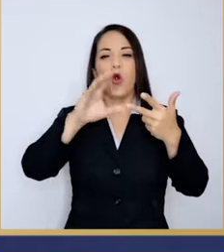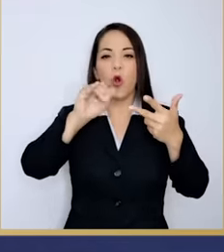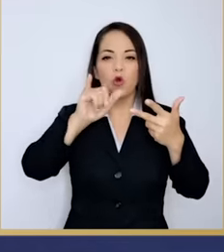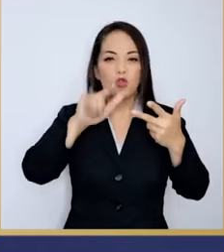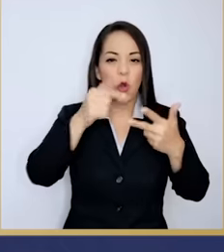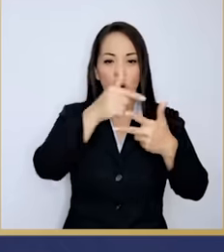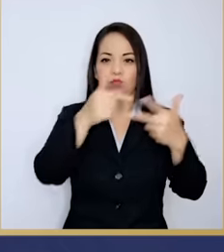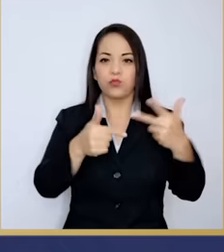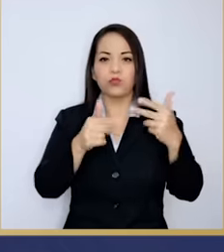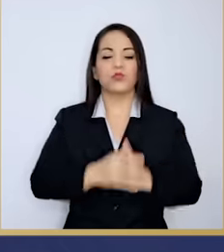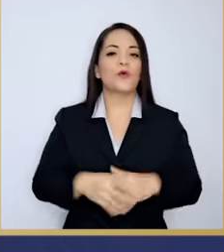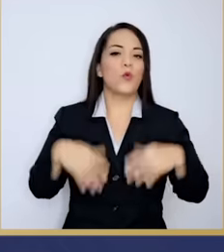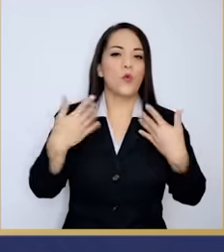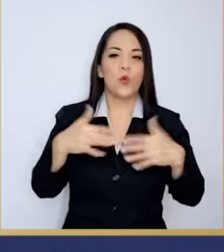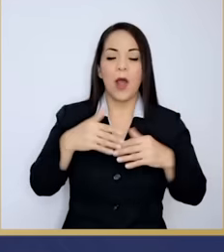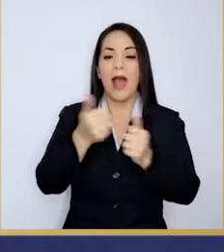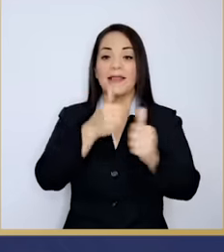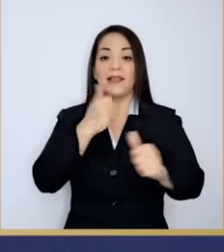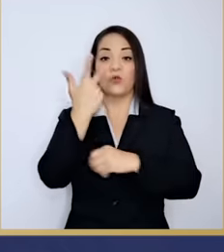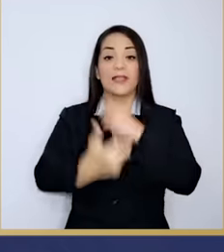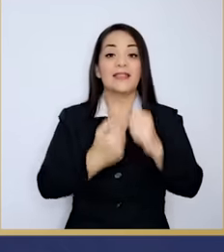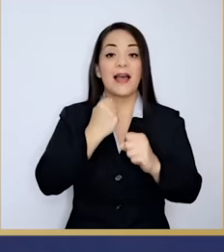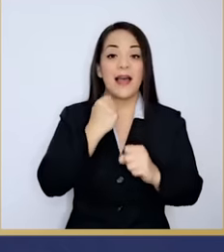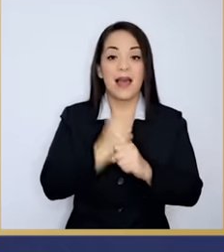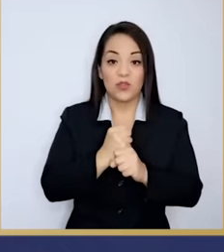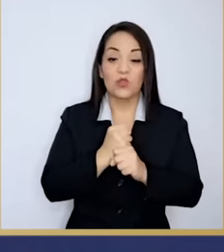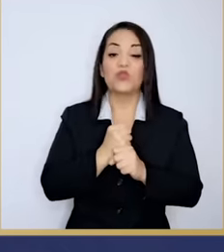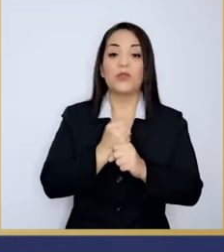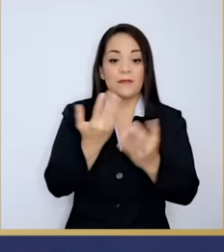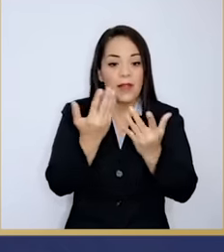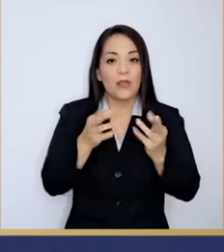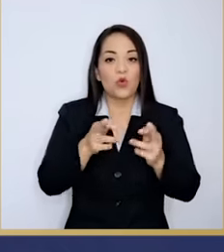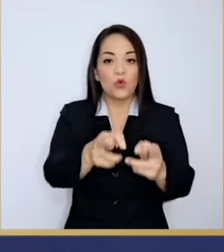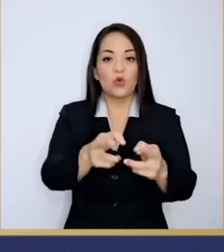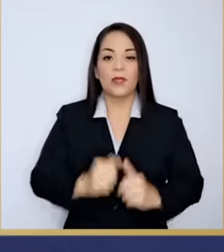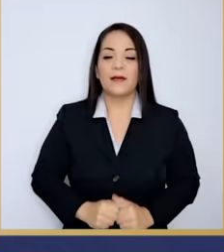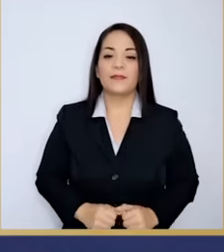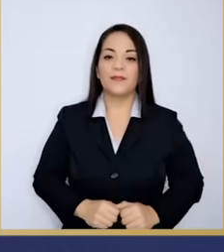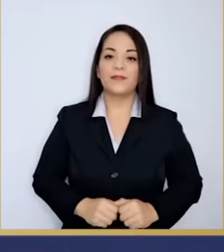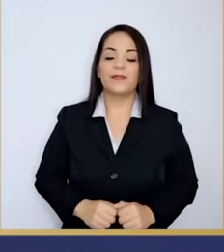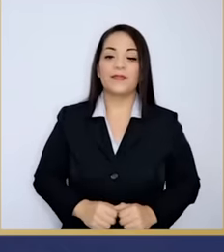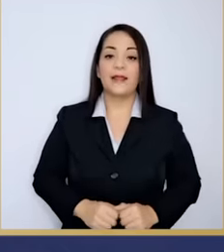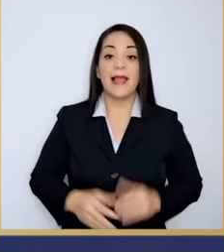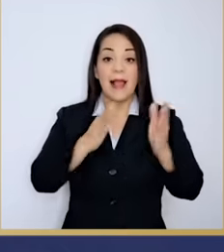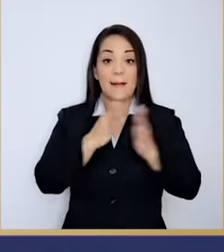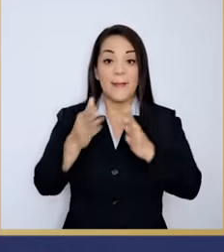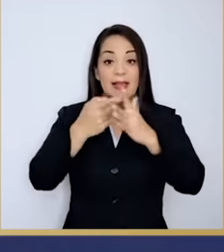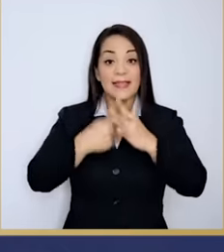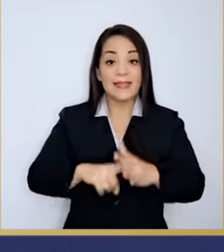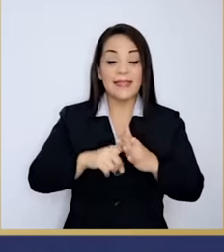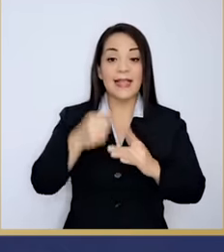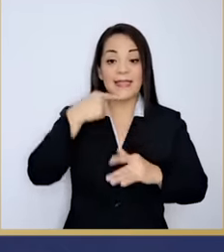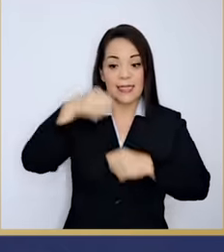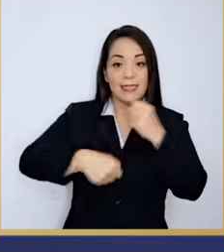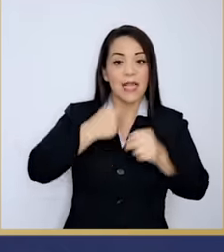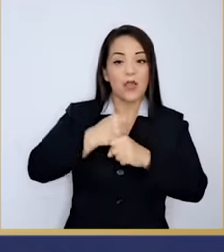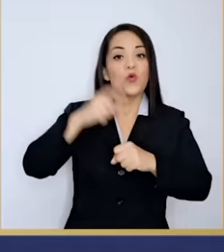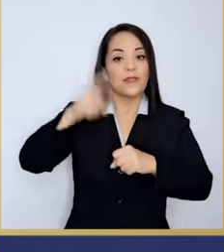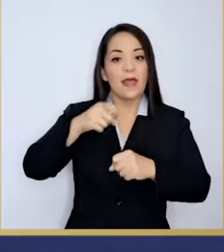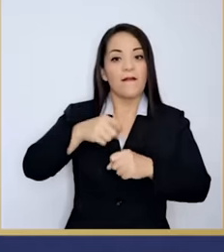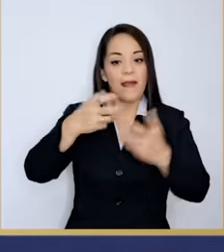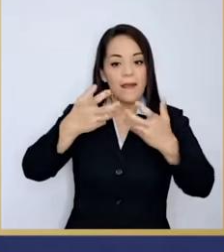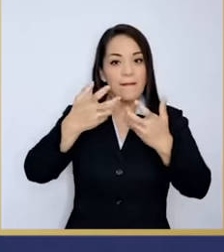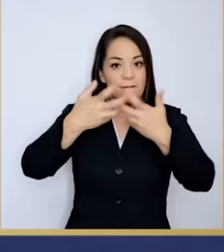Grecia y El Coyol, que todavía no arranca, nos tiene ante un atraso de 3 años en esta ansiada ruta. En este momento, según el plan